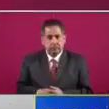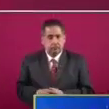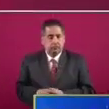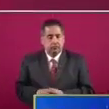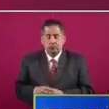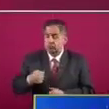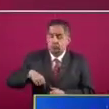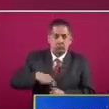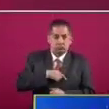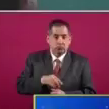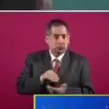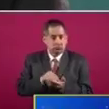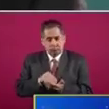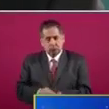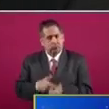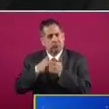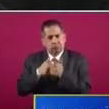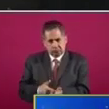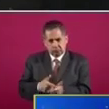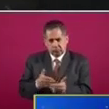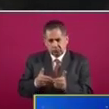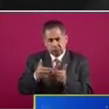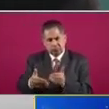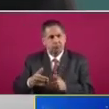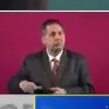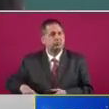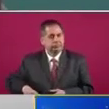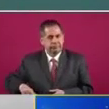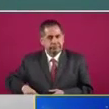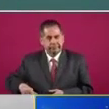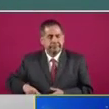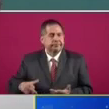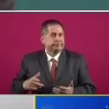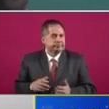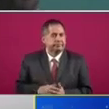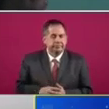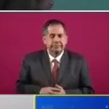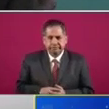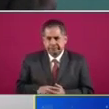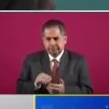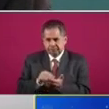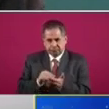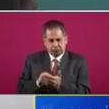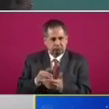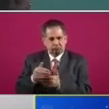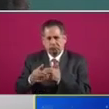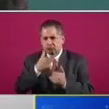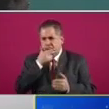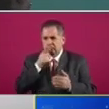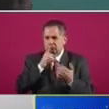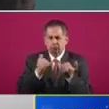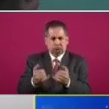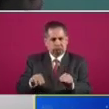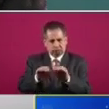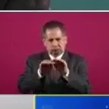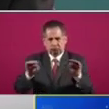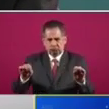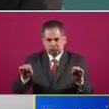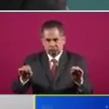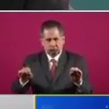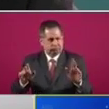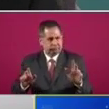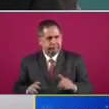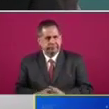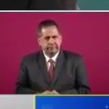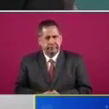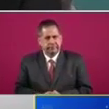Nosotros vamos a seguir en el gobierno procurando que haya igualdad